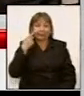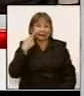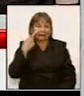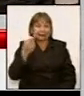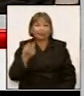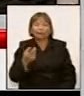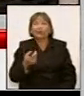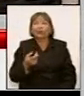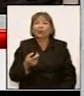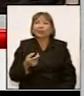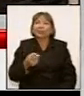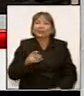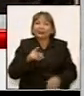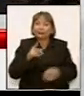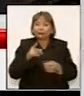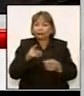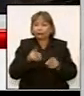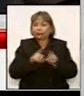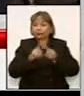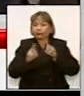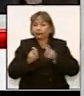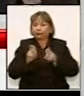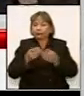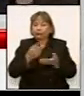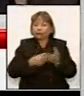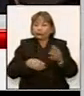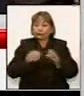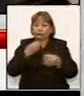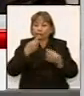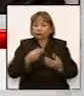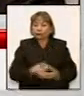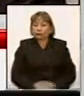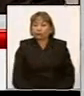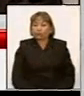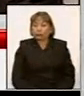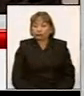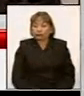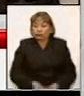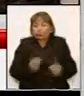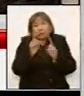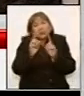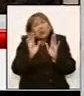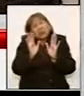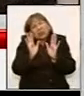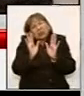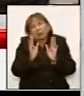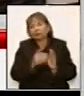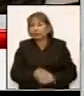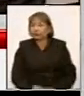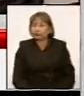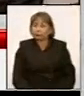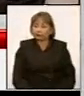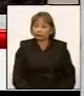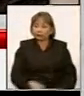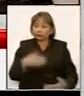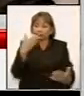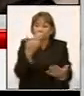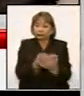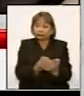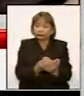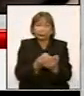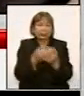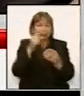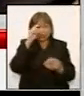¿no? Ahora, también la pregunta nosotros queríamos hacerte era, es una pregunta particular también, ¿no? Pero, por ejemplo, para llegar a Yanahuanca